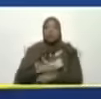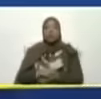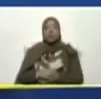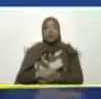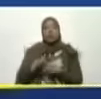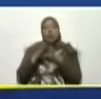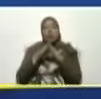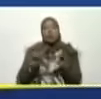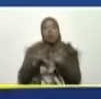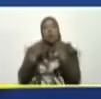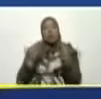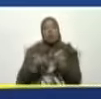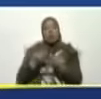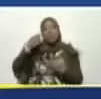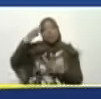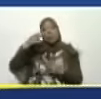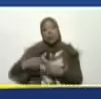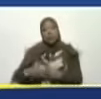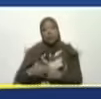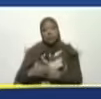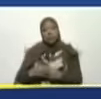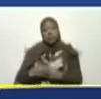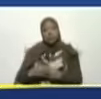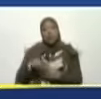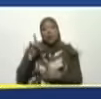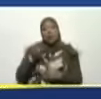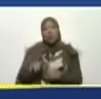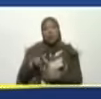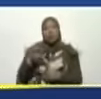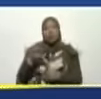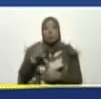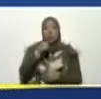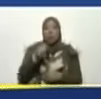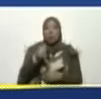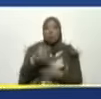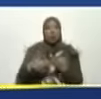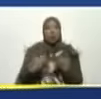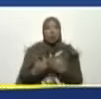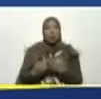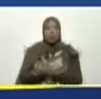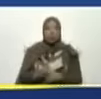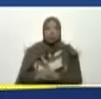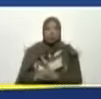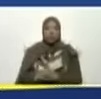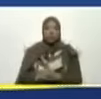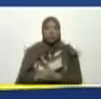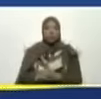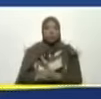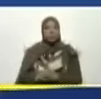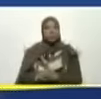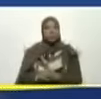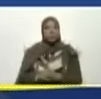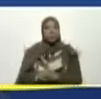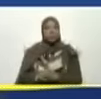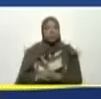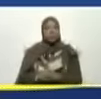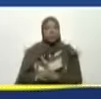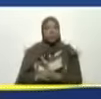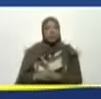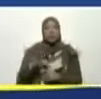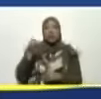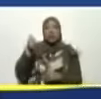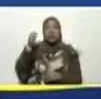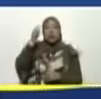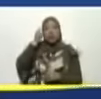a toda la familia militar de la Guardia de Honor, de la DGCIM, y tienen 10 días